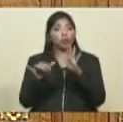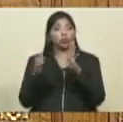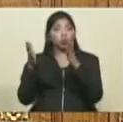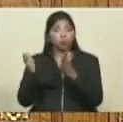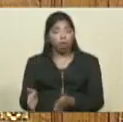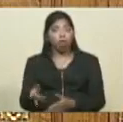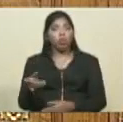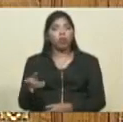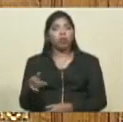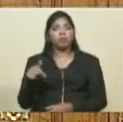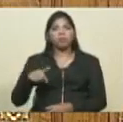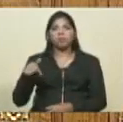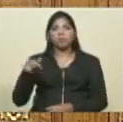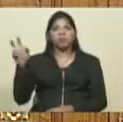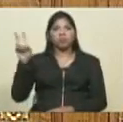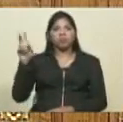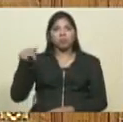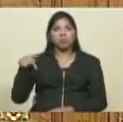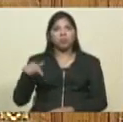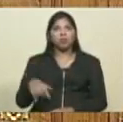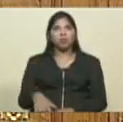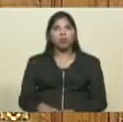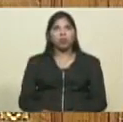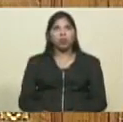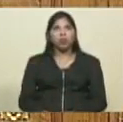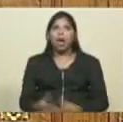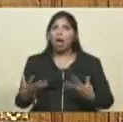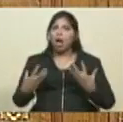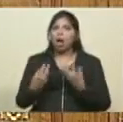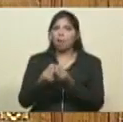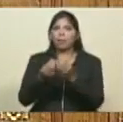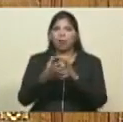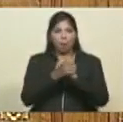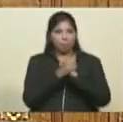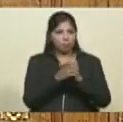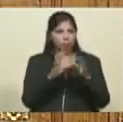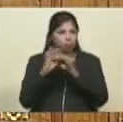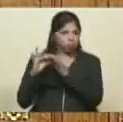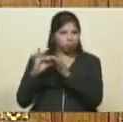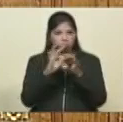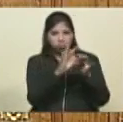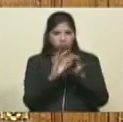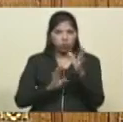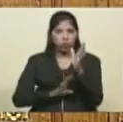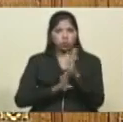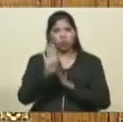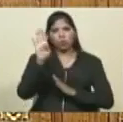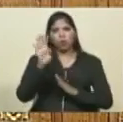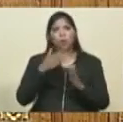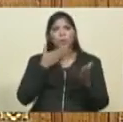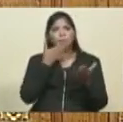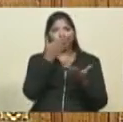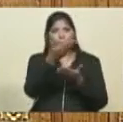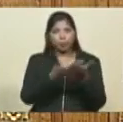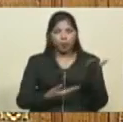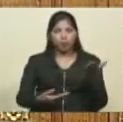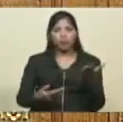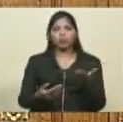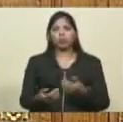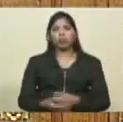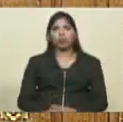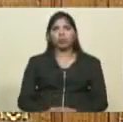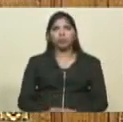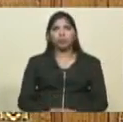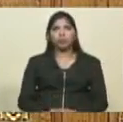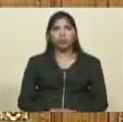patria en esta asamblea somos sus aliados para la gestión, para el gobierno, para avanzar en propuestas de políticas públicas.